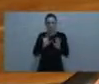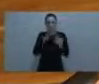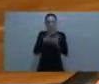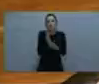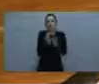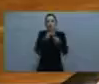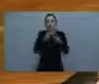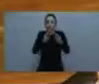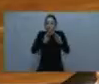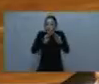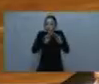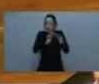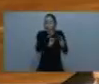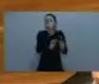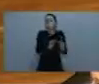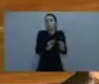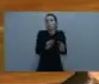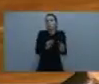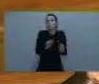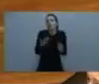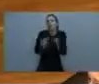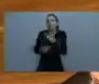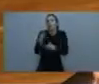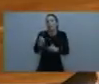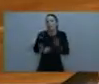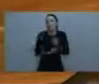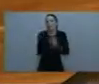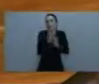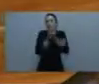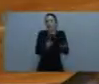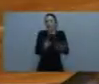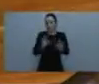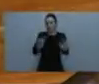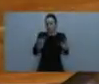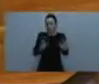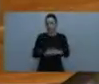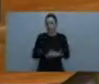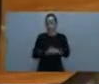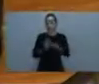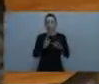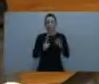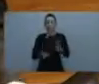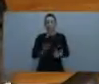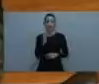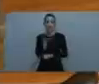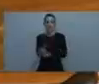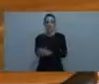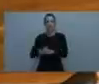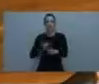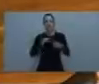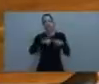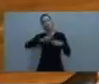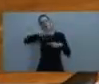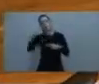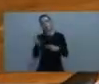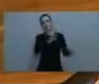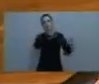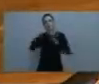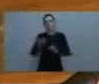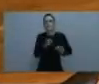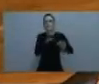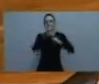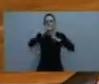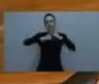viene desarrollando últimamente. Y, en todo caso, a otras cuestiones, como puede ser la defensa del carbón nacional, que